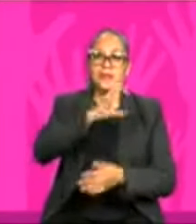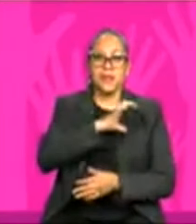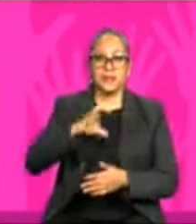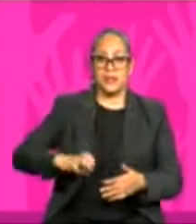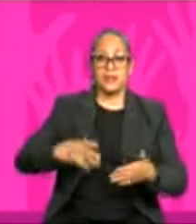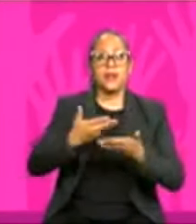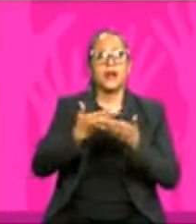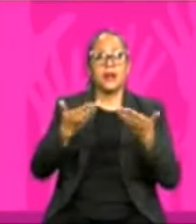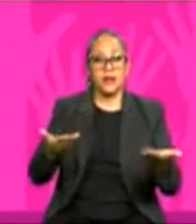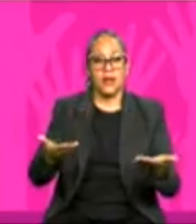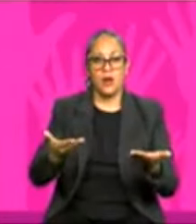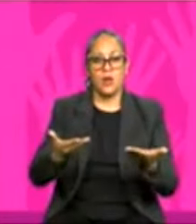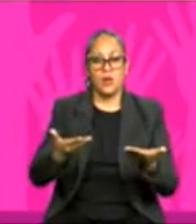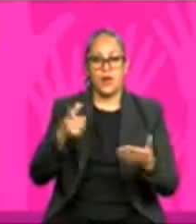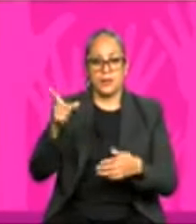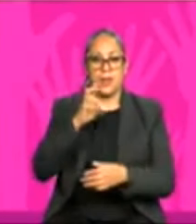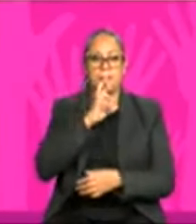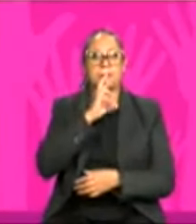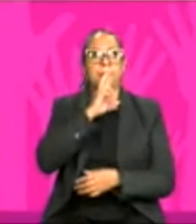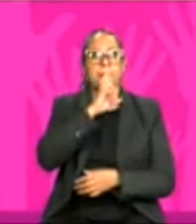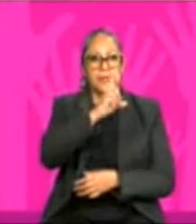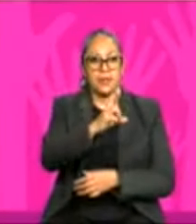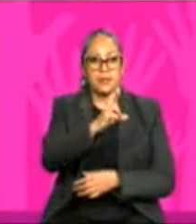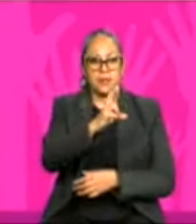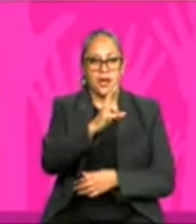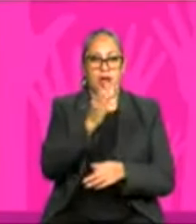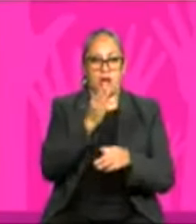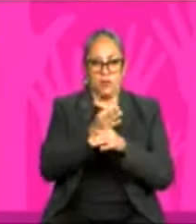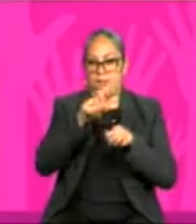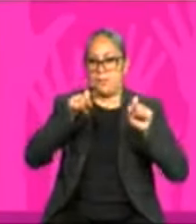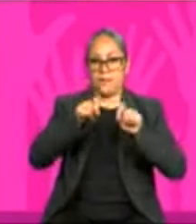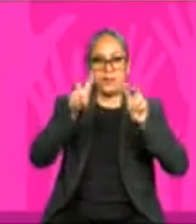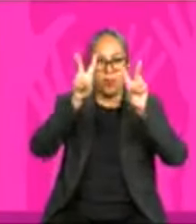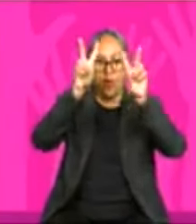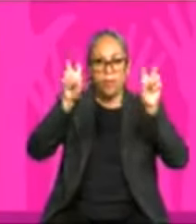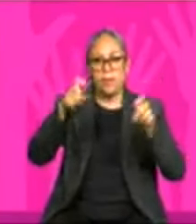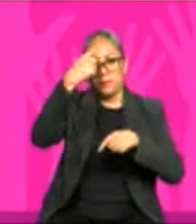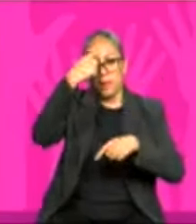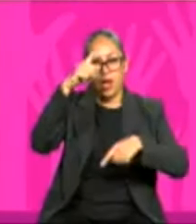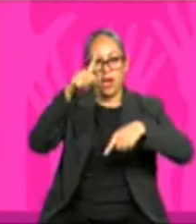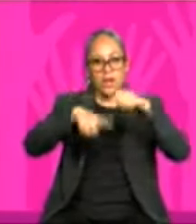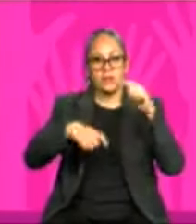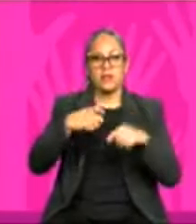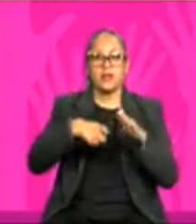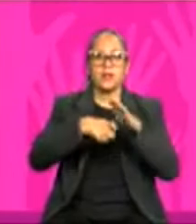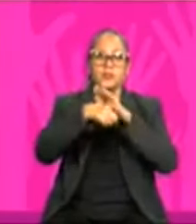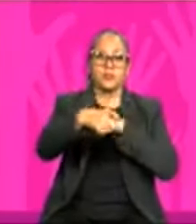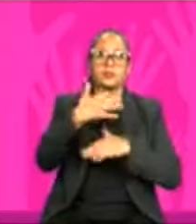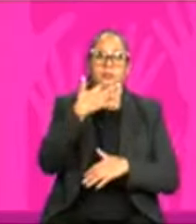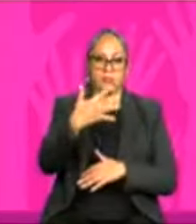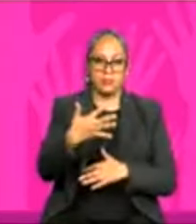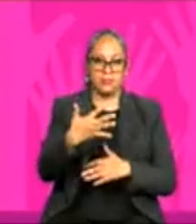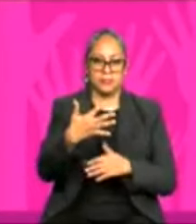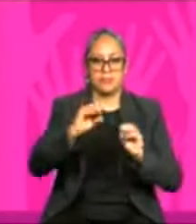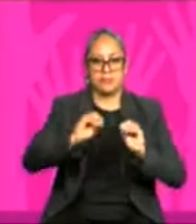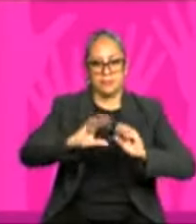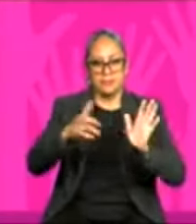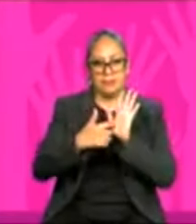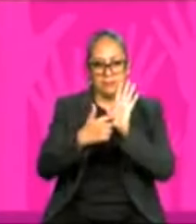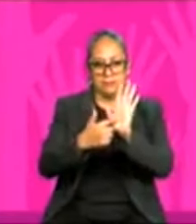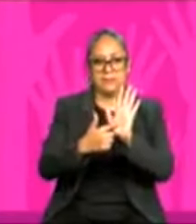Vamos ahora con el derecho de réplica dentro de este mismo tema del combate a la corrupción y transparencia. Iniciamos